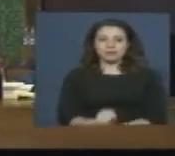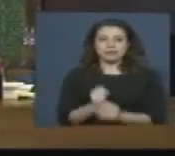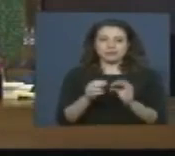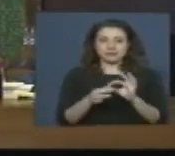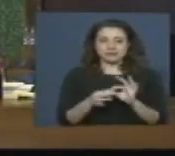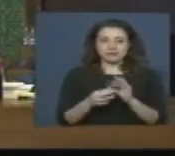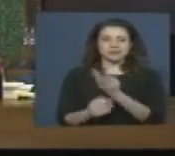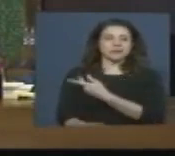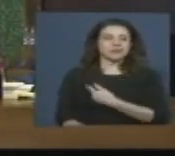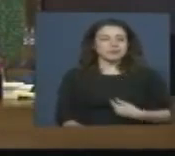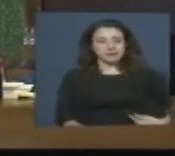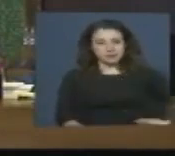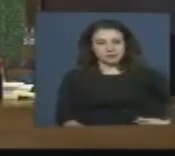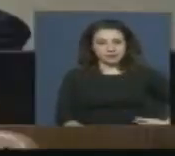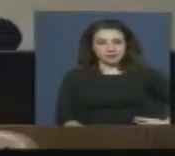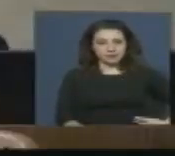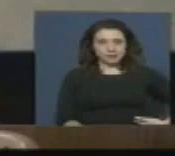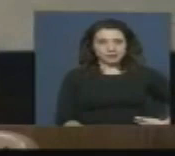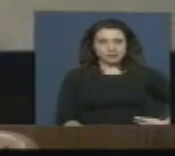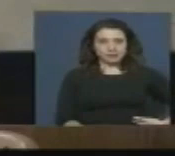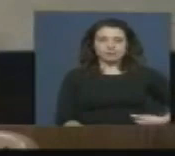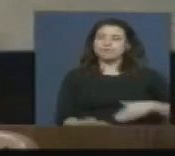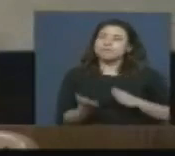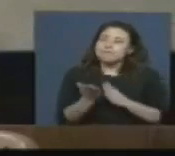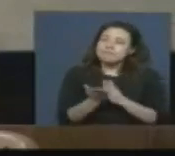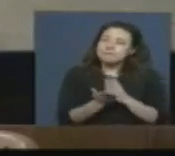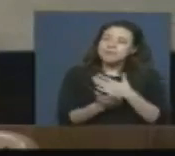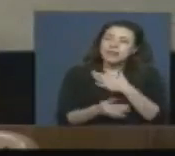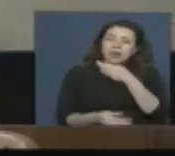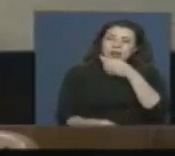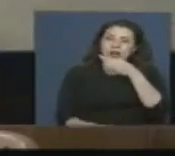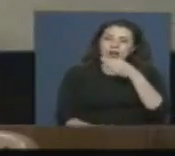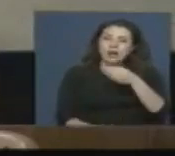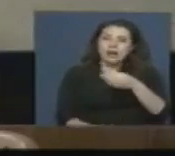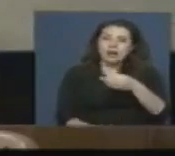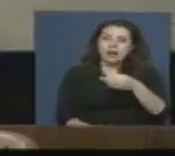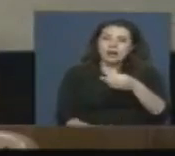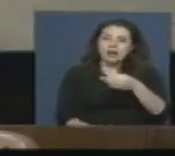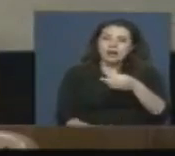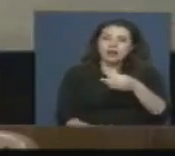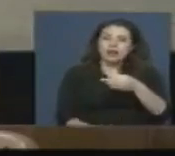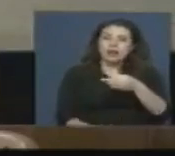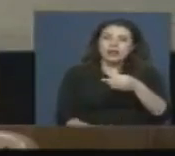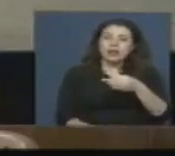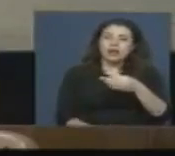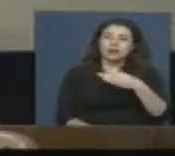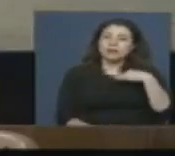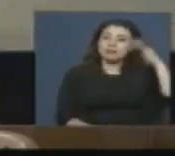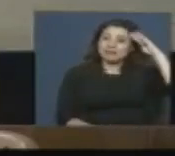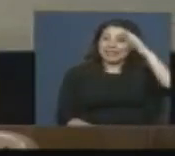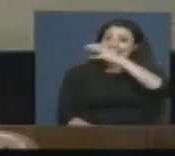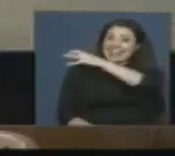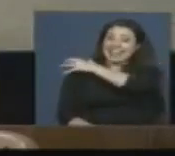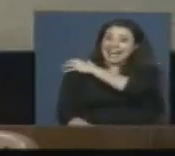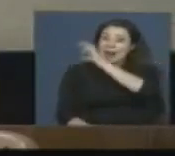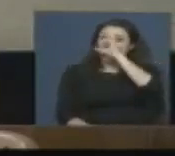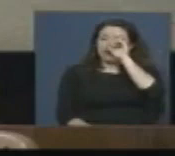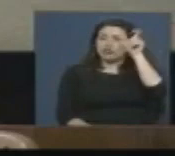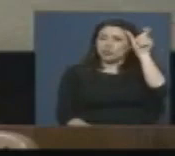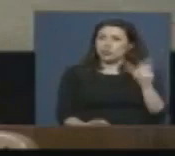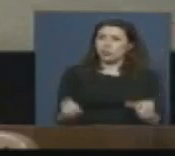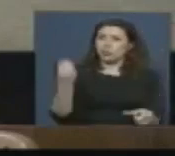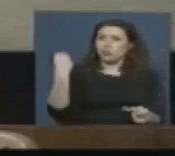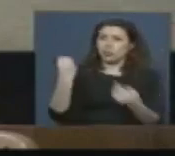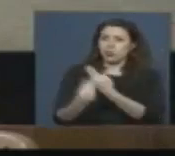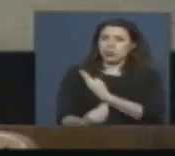Muchas gracias, presidente. Partir diciendo, presidente, que mi general Pinochet fue un gran